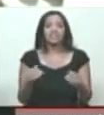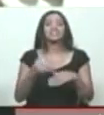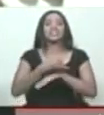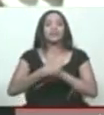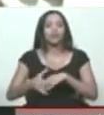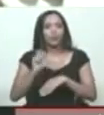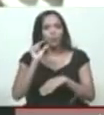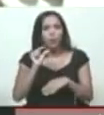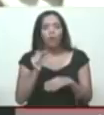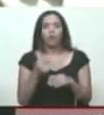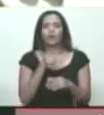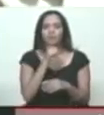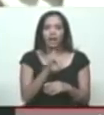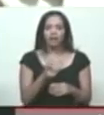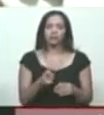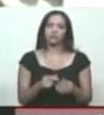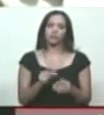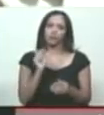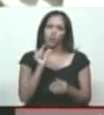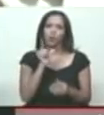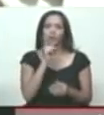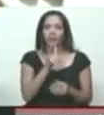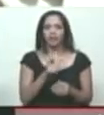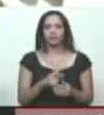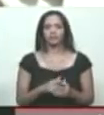daño. Se limitó parte del daño.